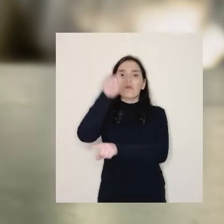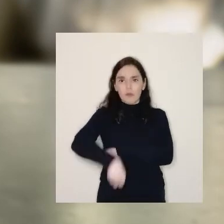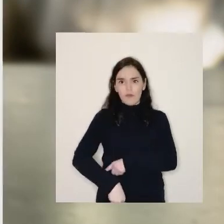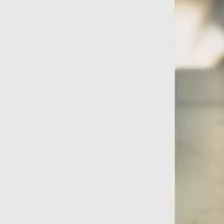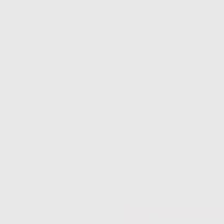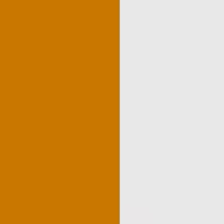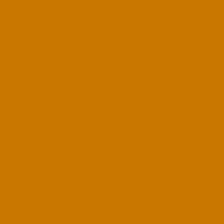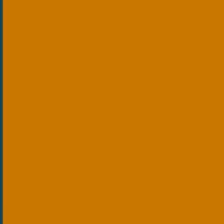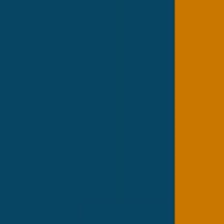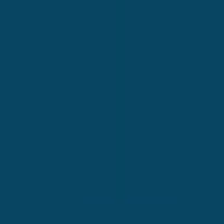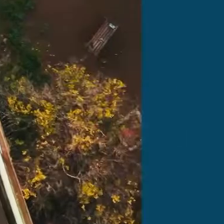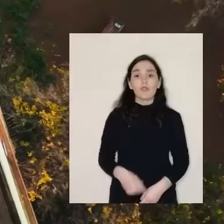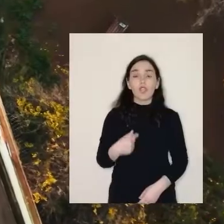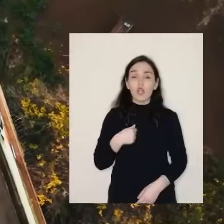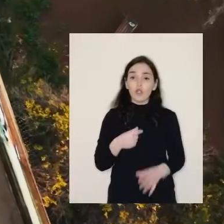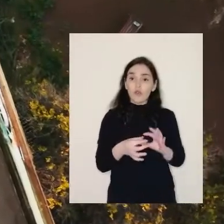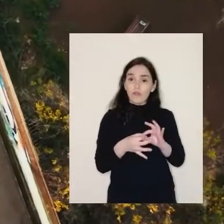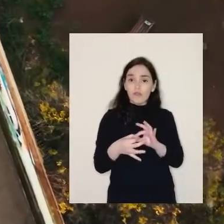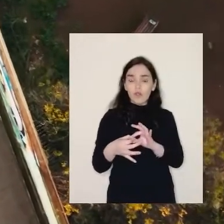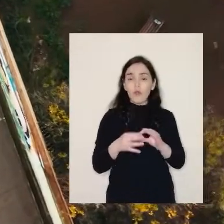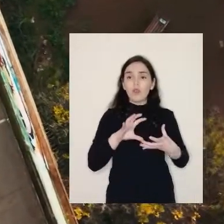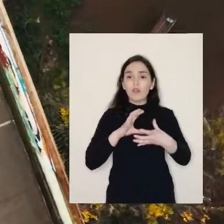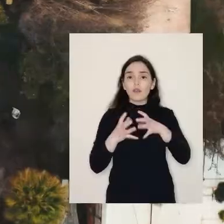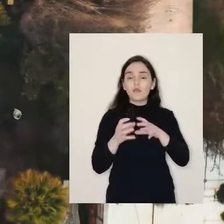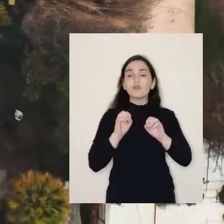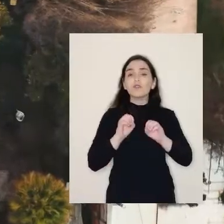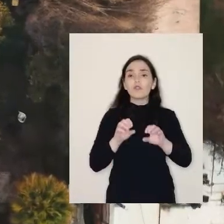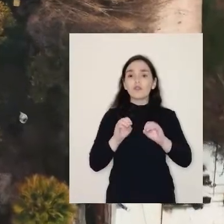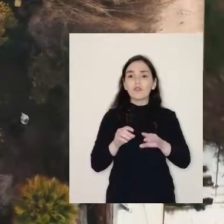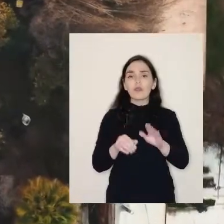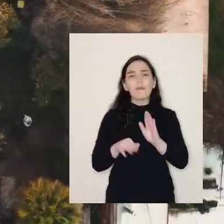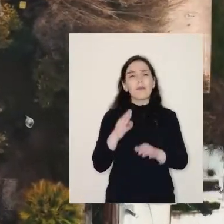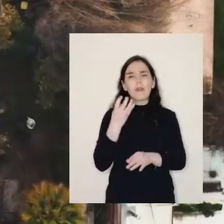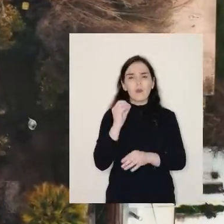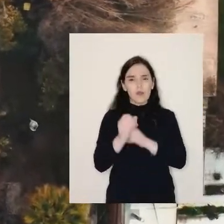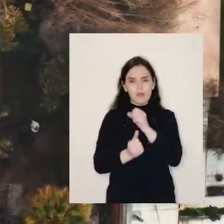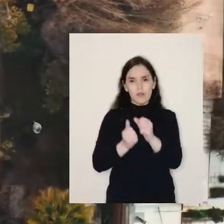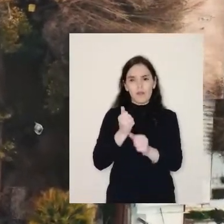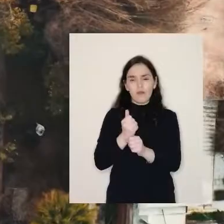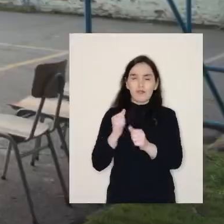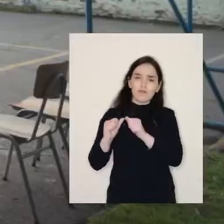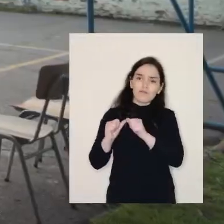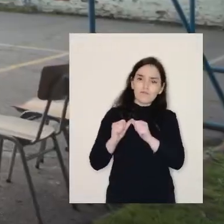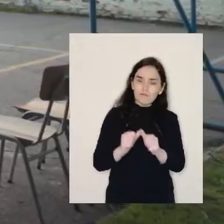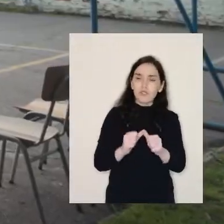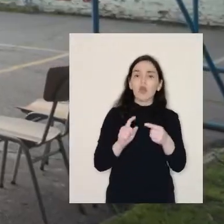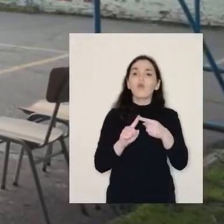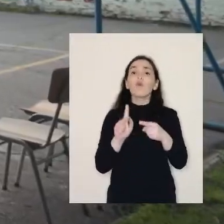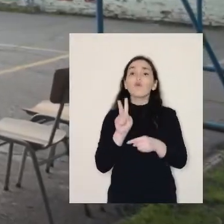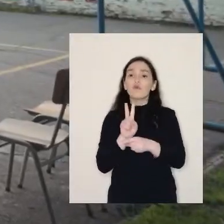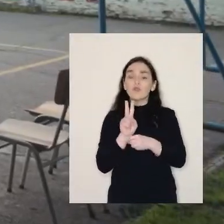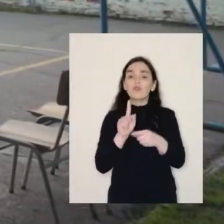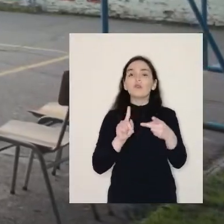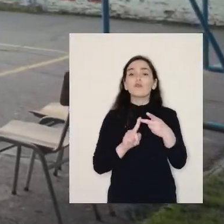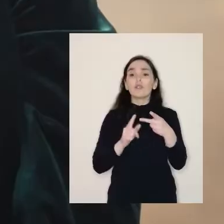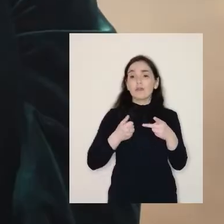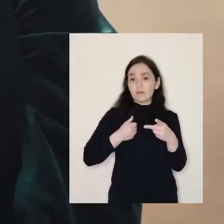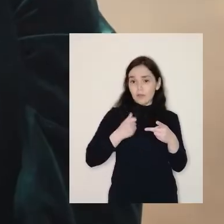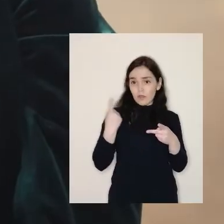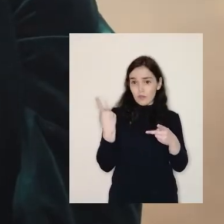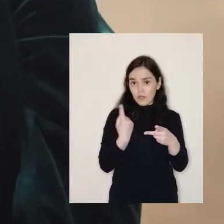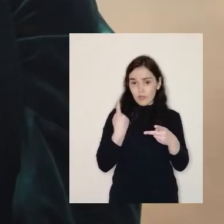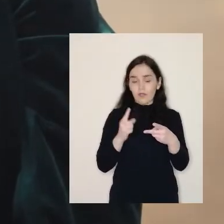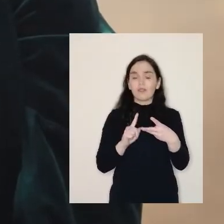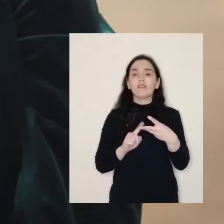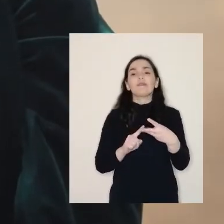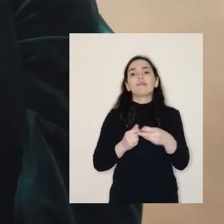vendrán, aprueba. Estoy vinculada al mundo de la educación hace más de 40 años. Como profesora,